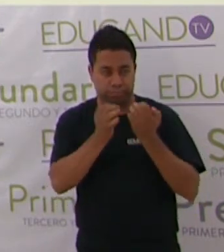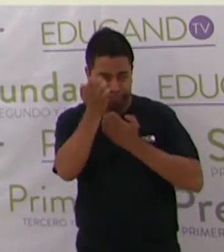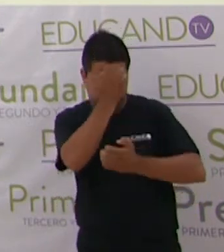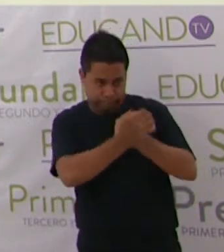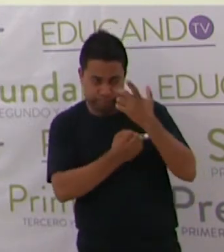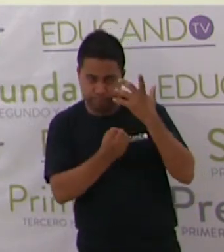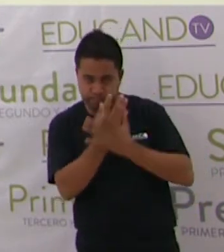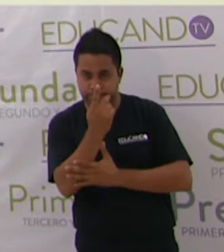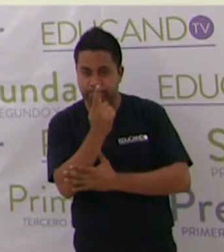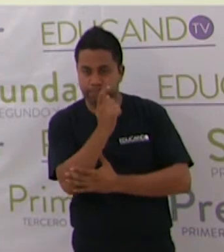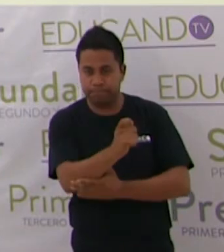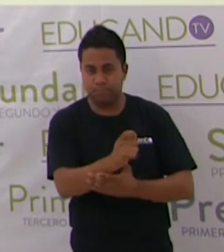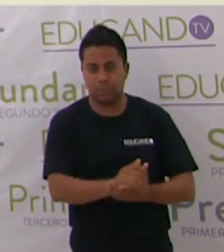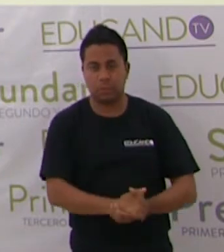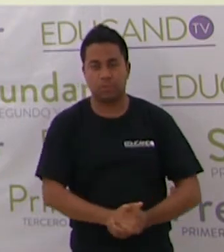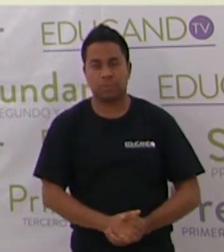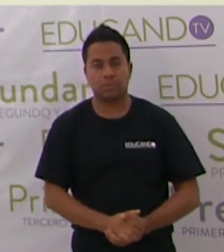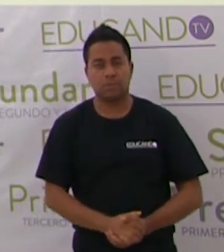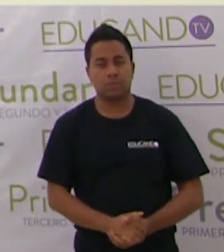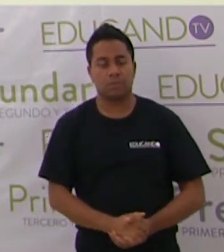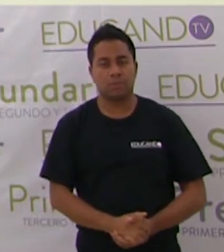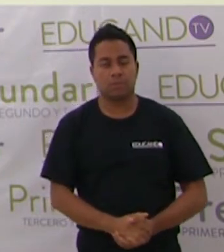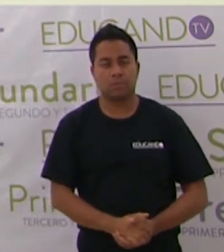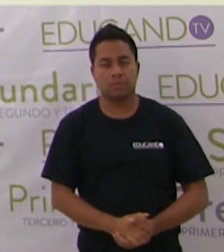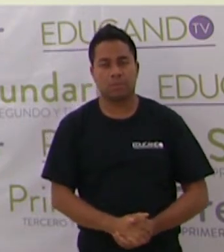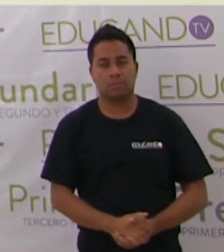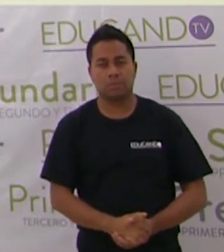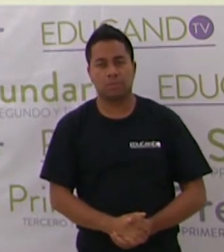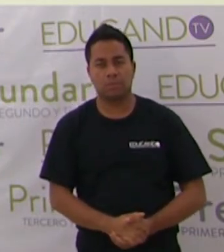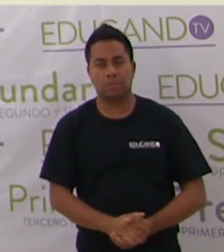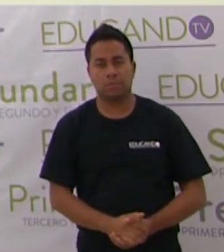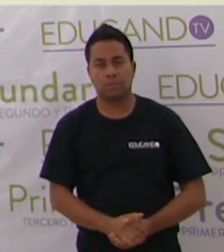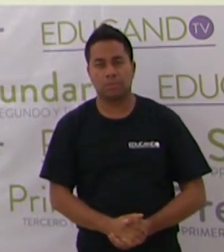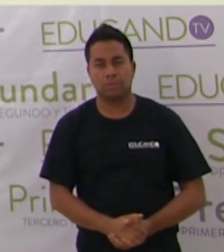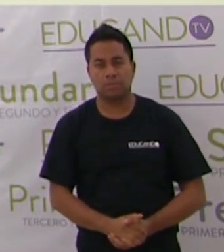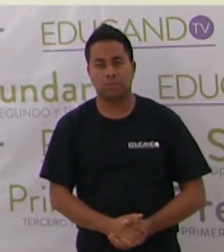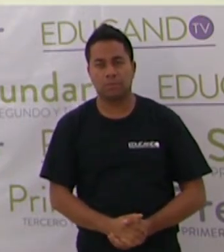En esta gráfica vamos a poder...